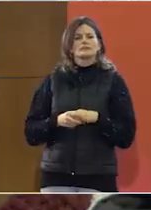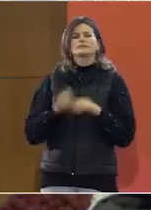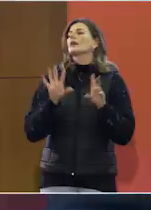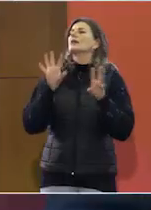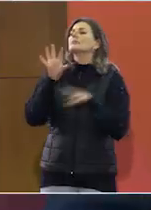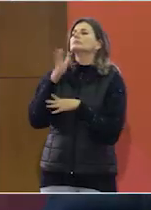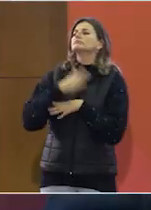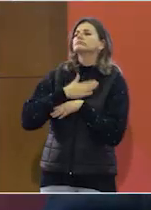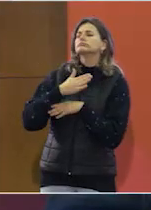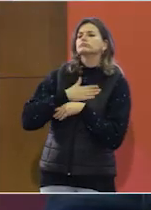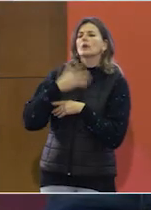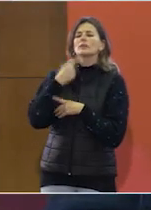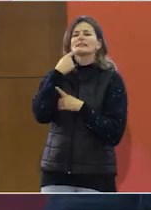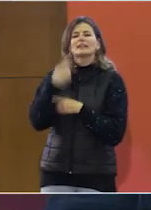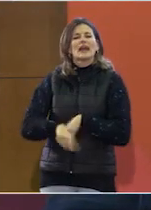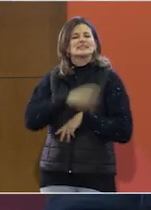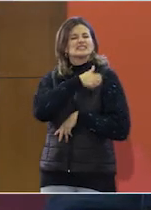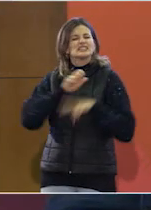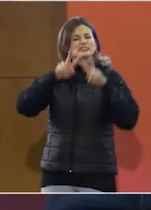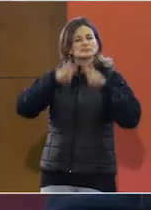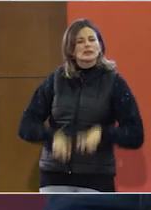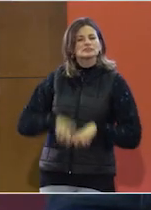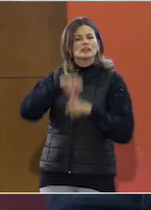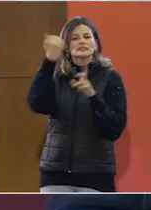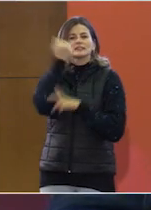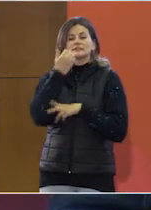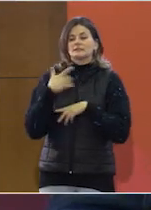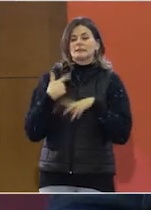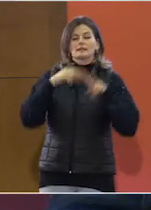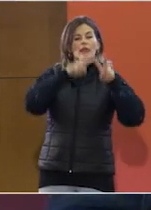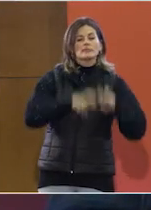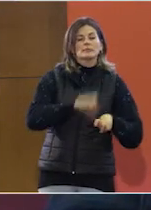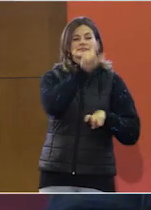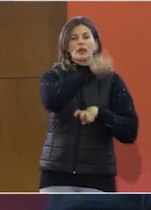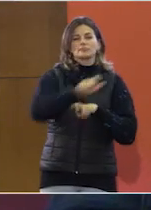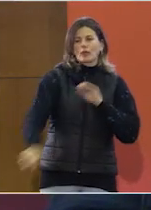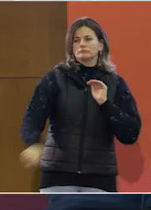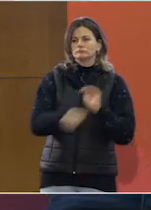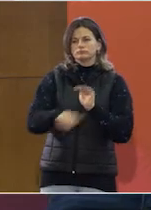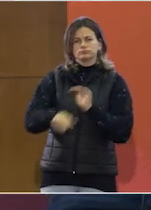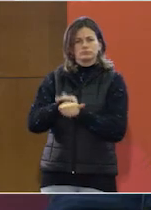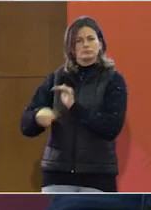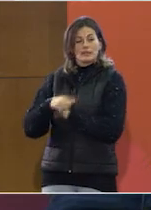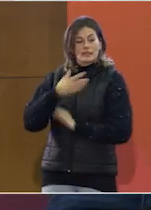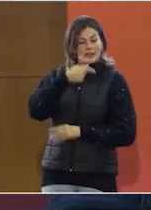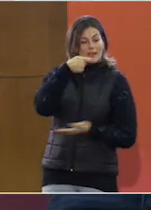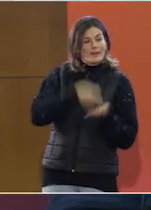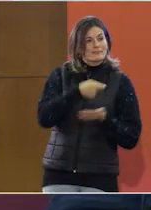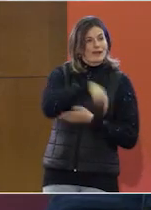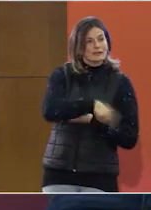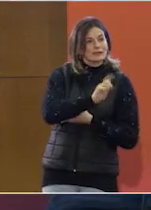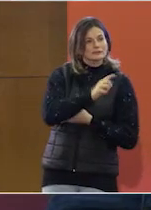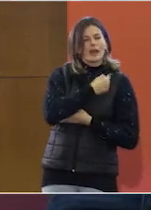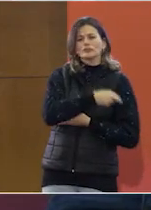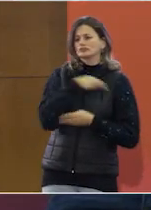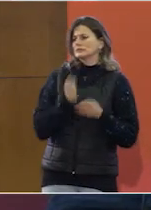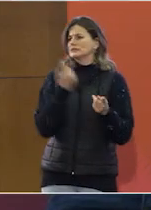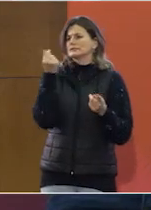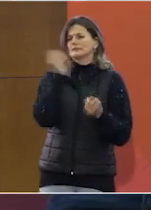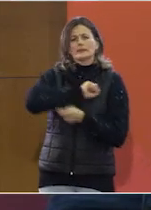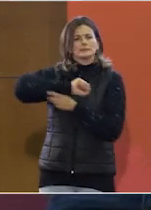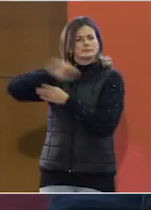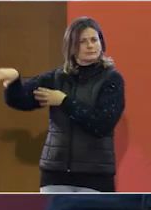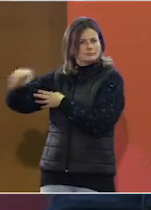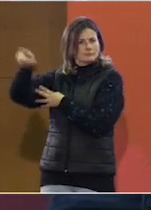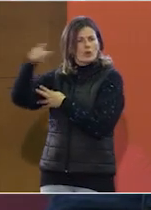es que haya inspectores de Hacienda que investigan a los criminales que para no pagar impuestos en su patria tienen cuentas en Suiza o tienen empresas